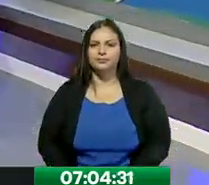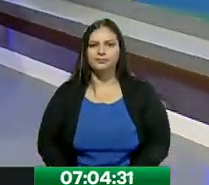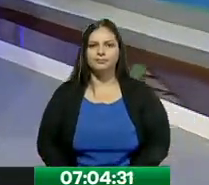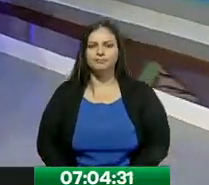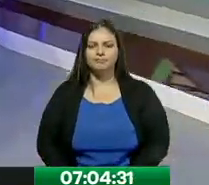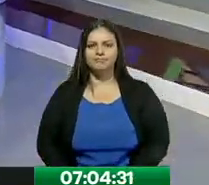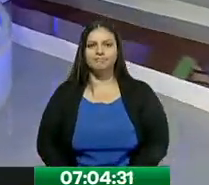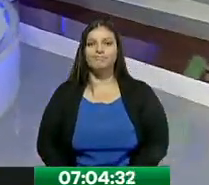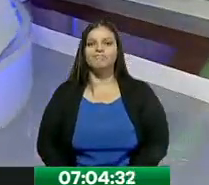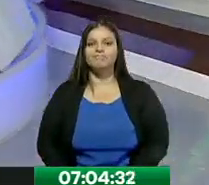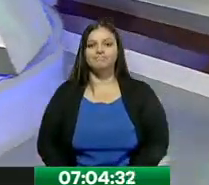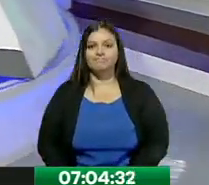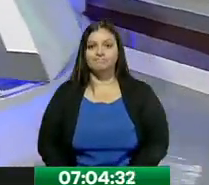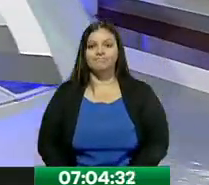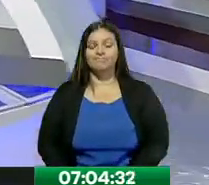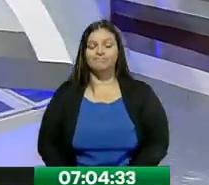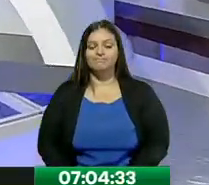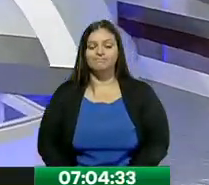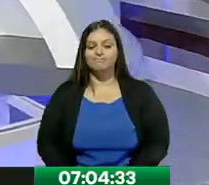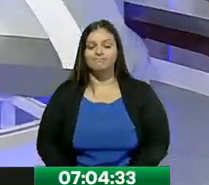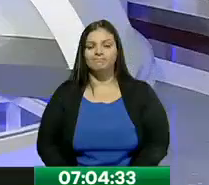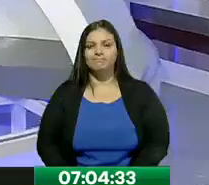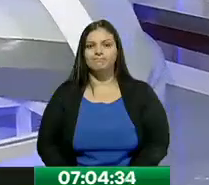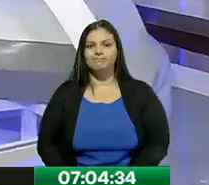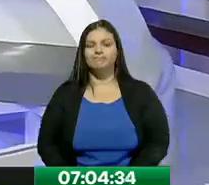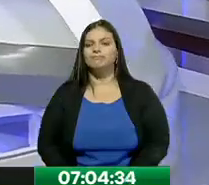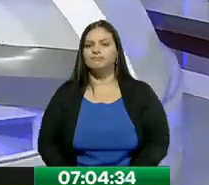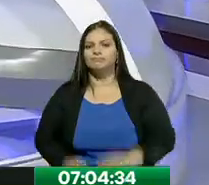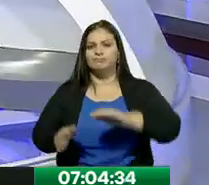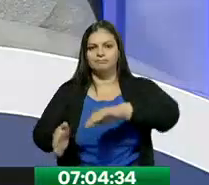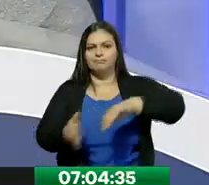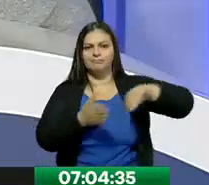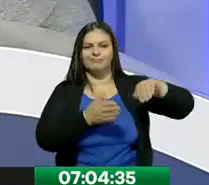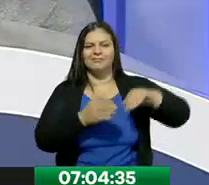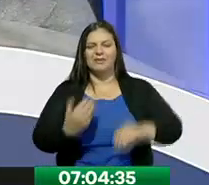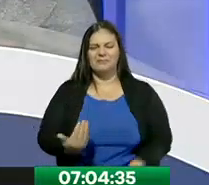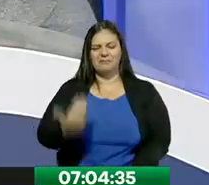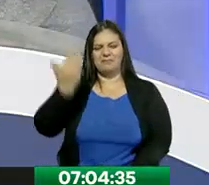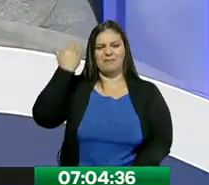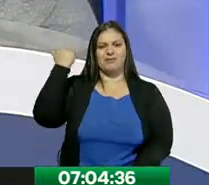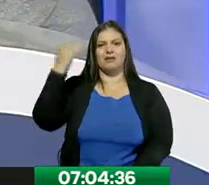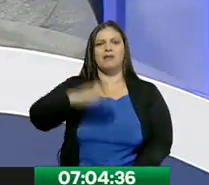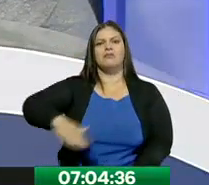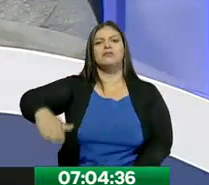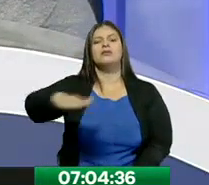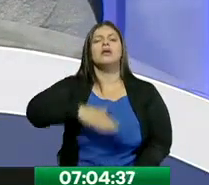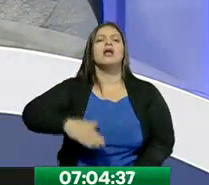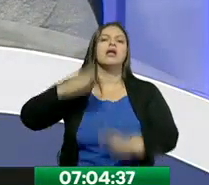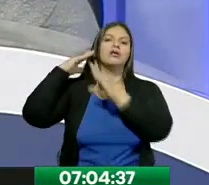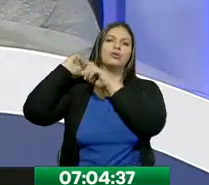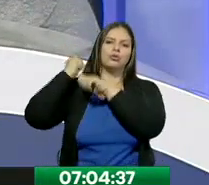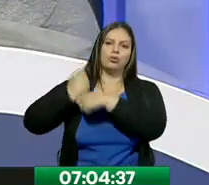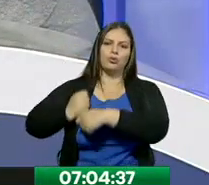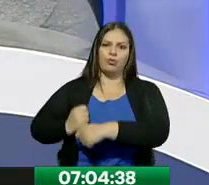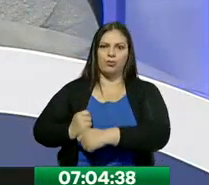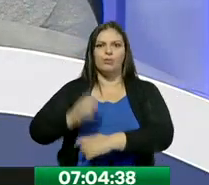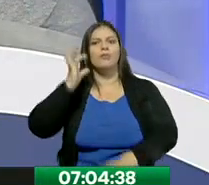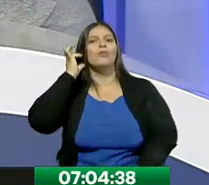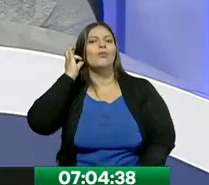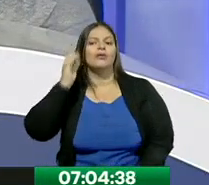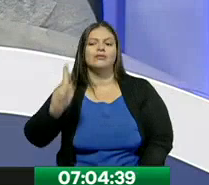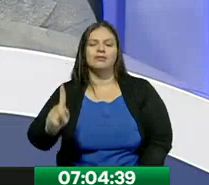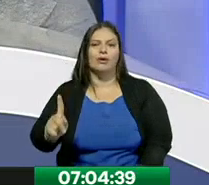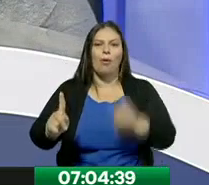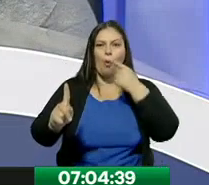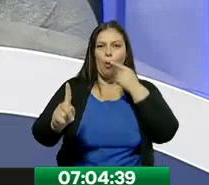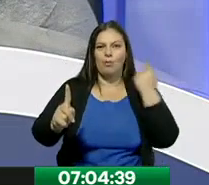Amigos, y en este ámbito ordenan prisión preventiva en contra del sujeto quien se entregó a la policía y que es acusado de asesinar a su ex